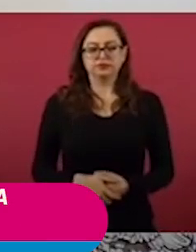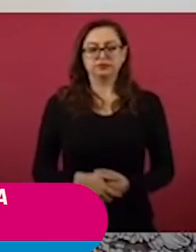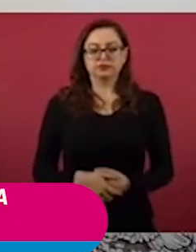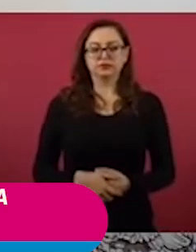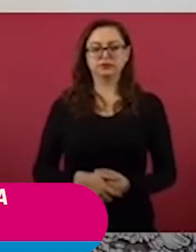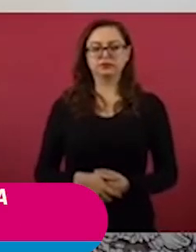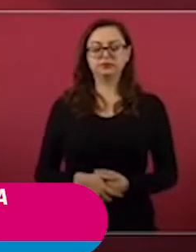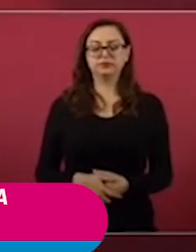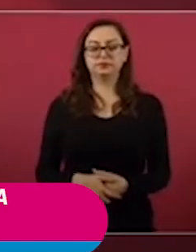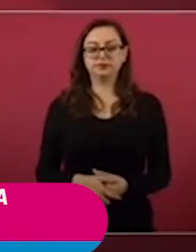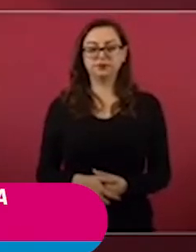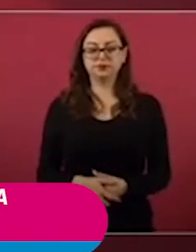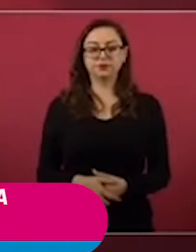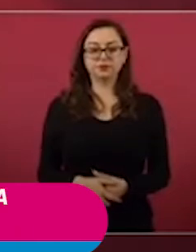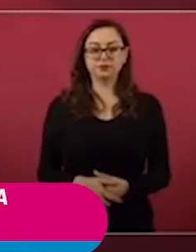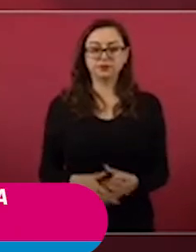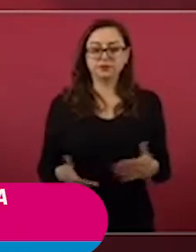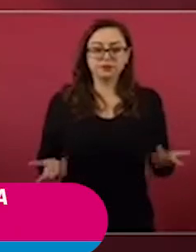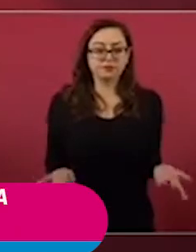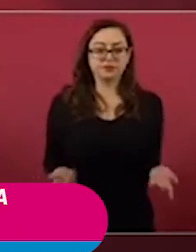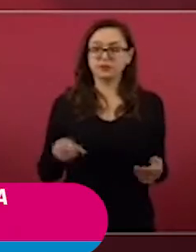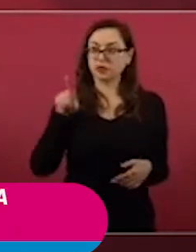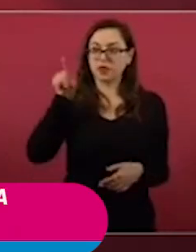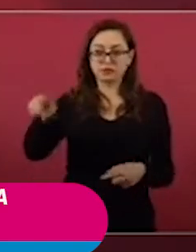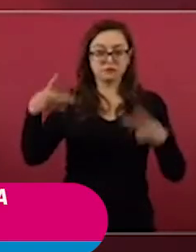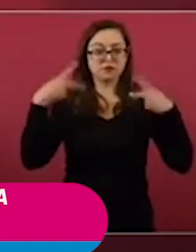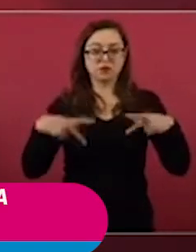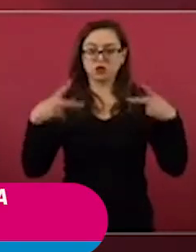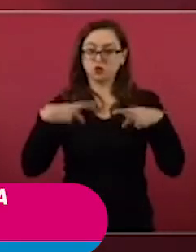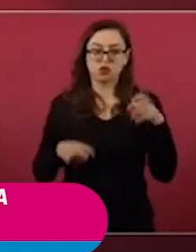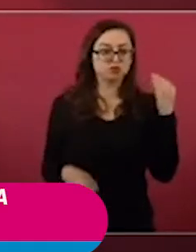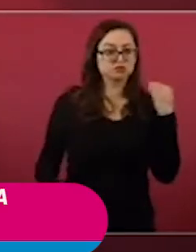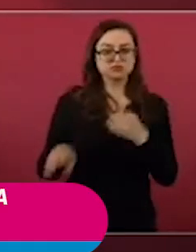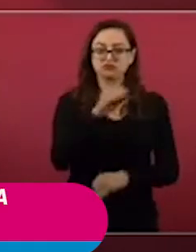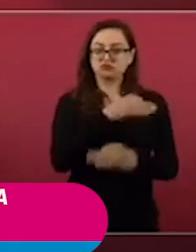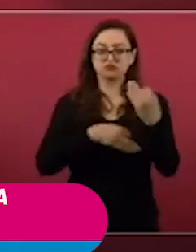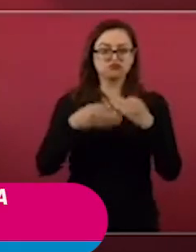es de todos.